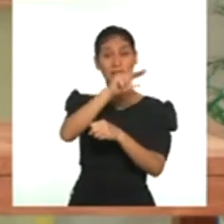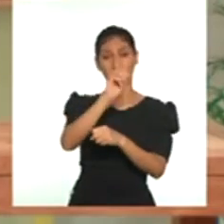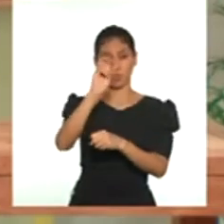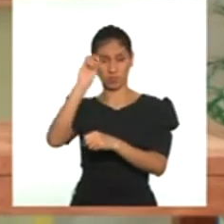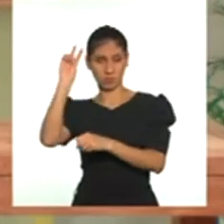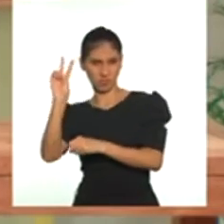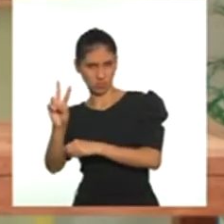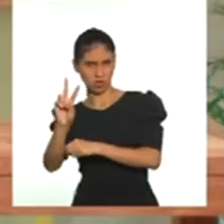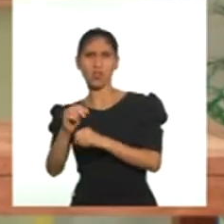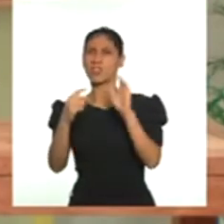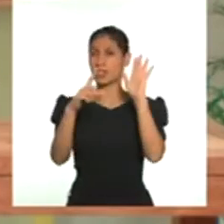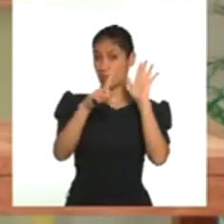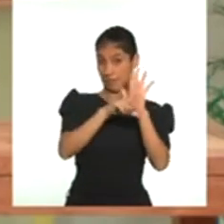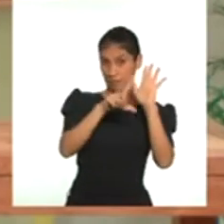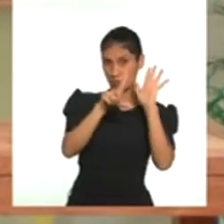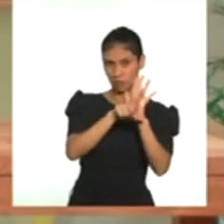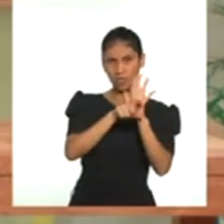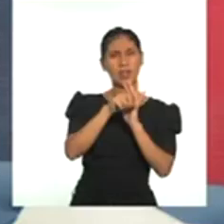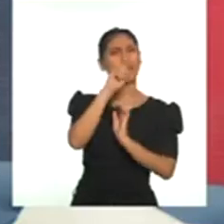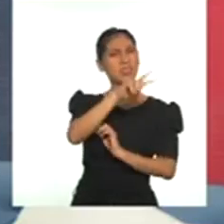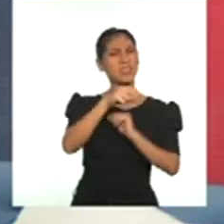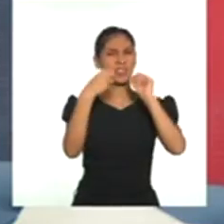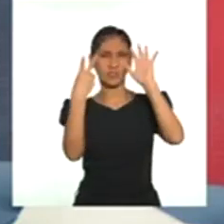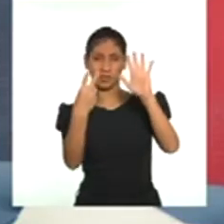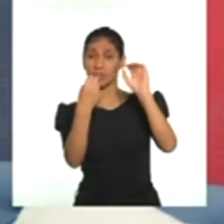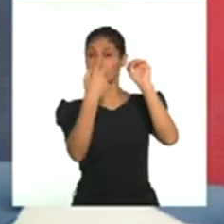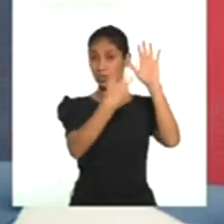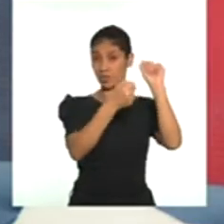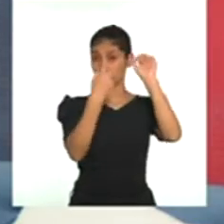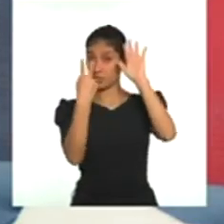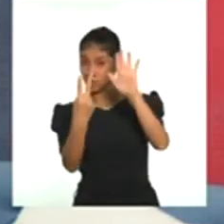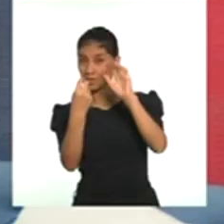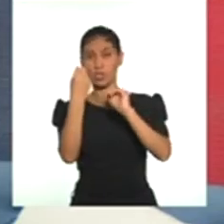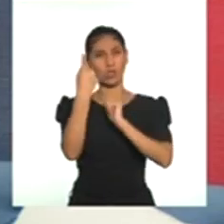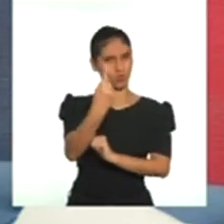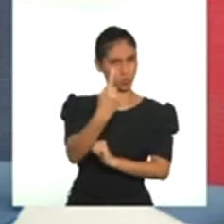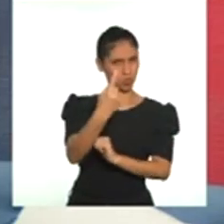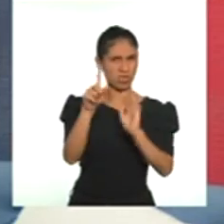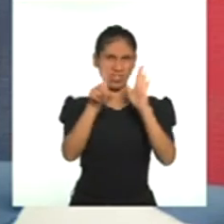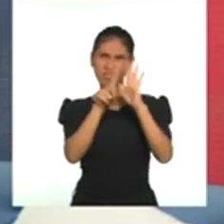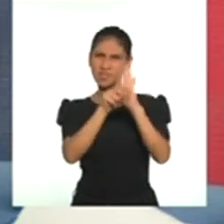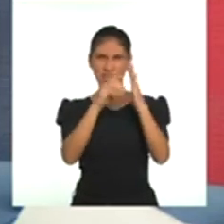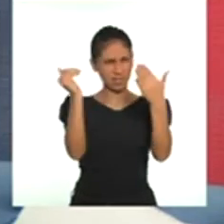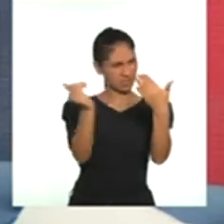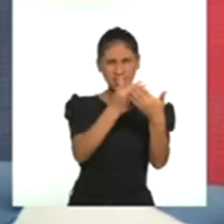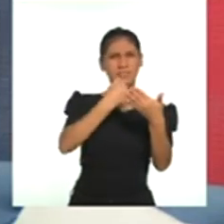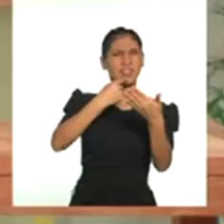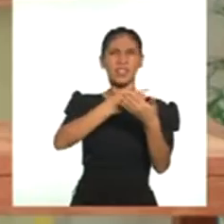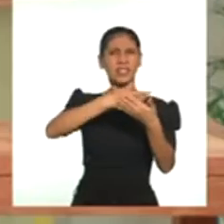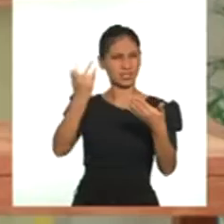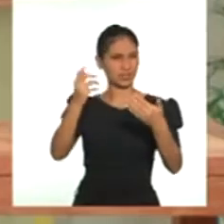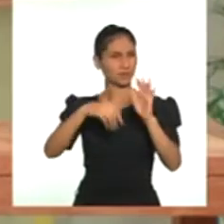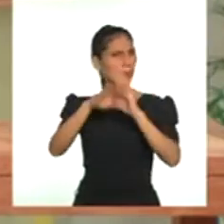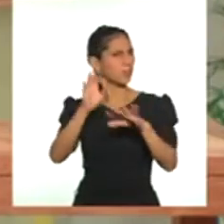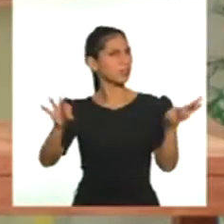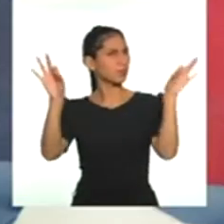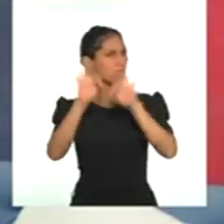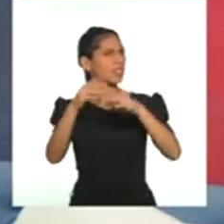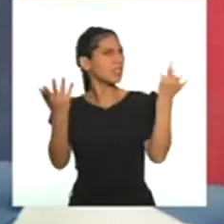Ley 27.81.1. ¿Y encontraste la cosa más importante que nos revela esa ley? Así